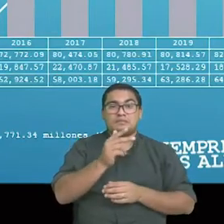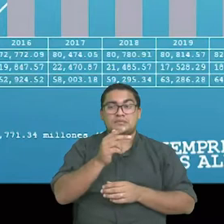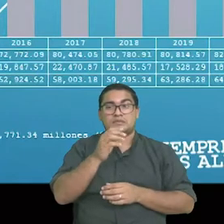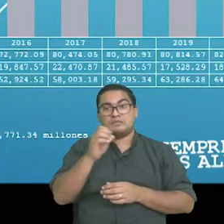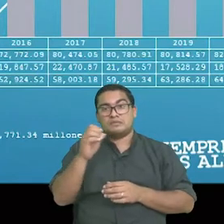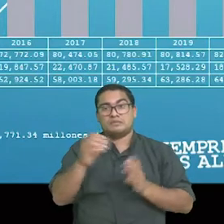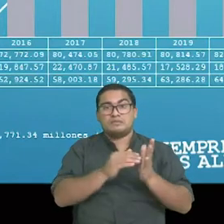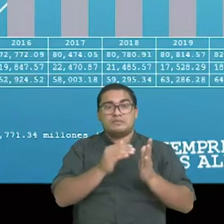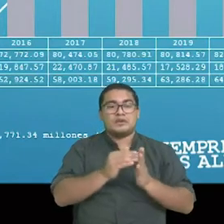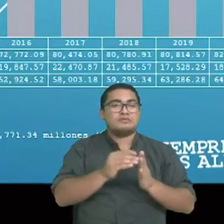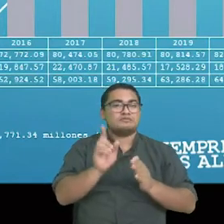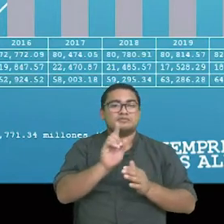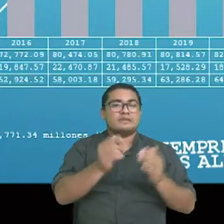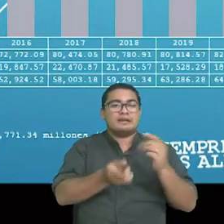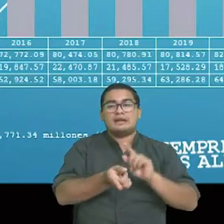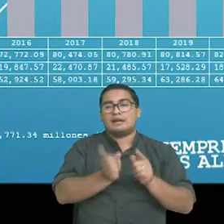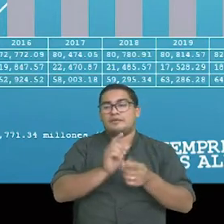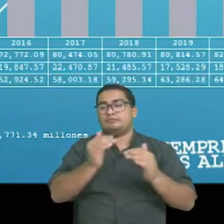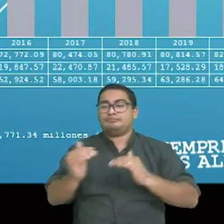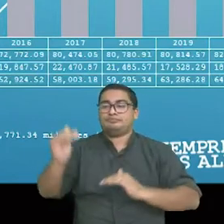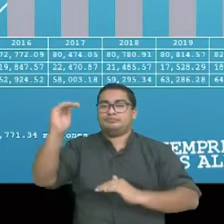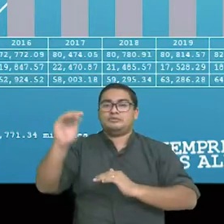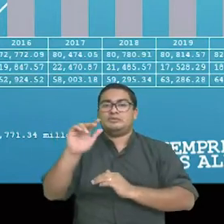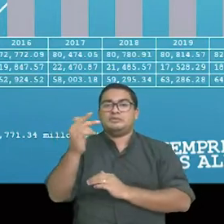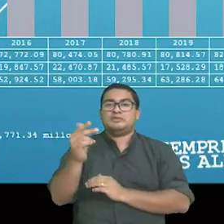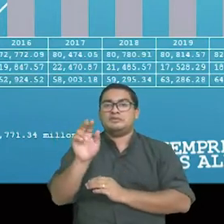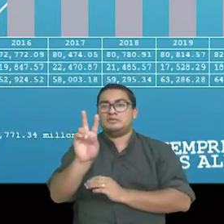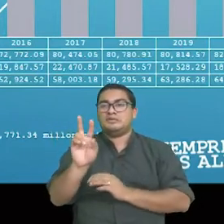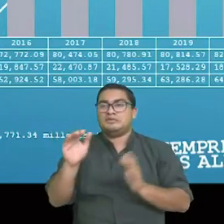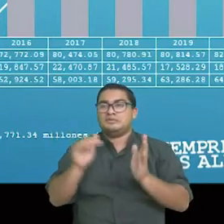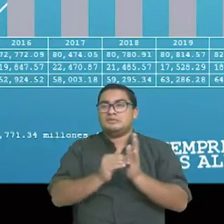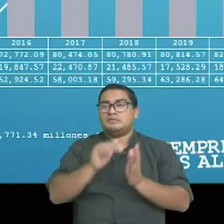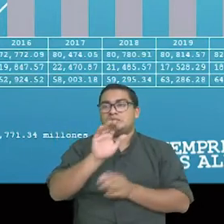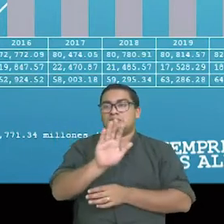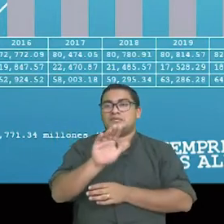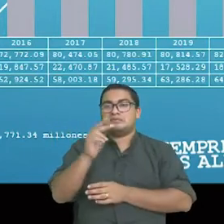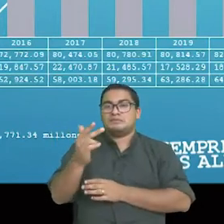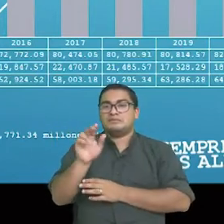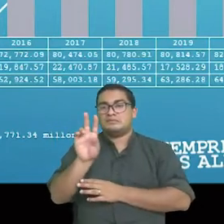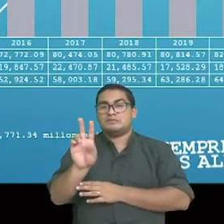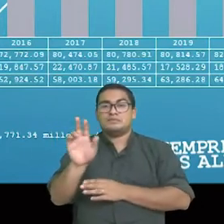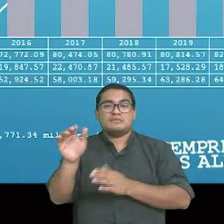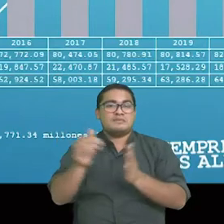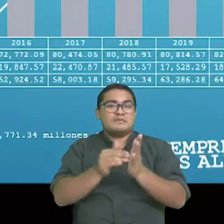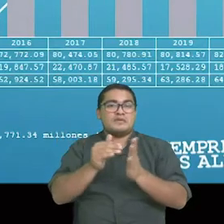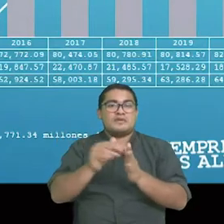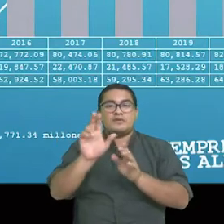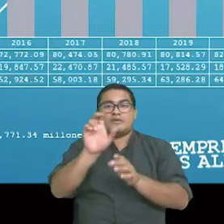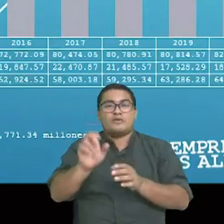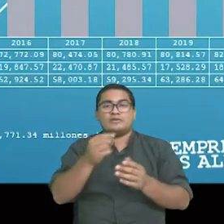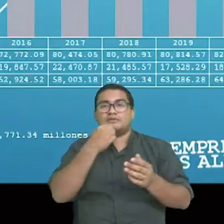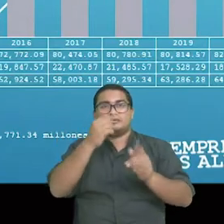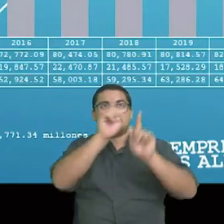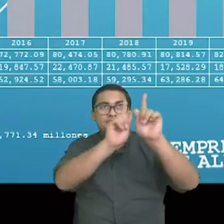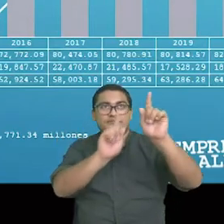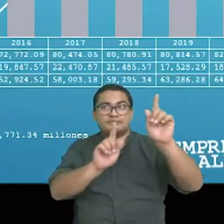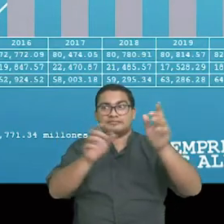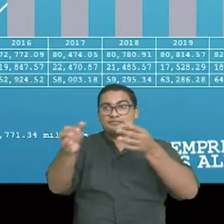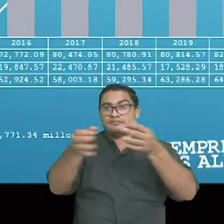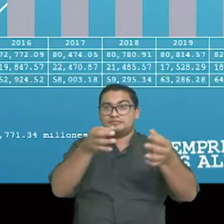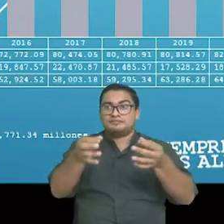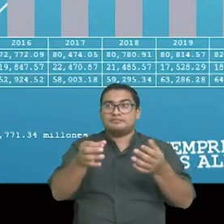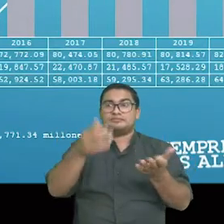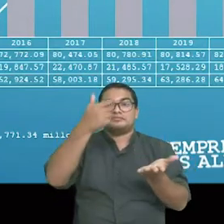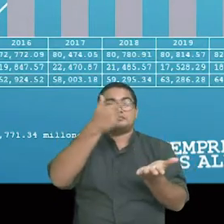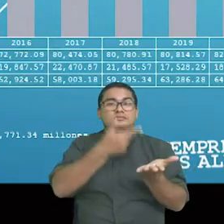vamos a darle 82.582 millones de córdoba. Eso es lo que dice prácticamente esa lámina. Mira, por ejemplo, en el